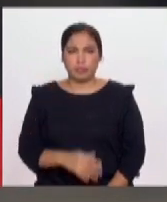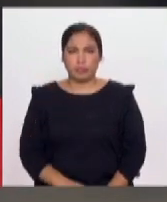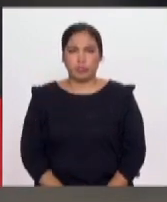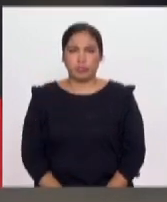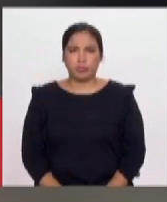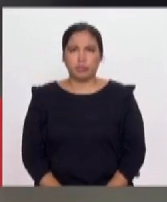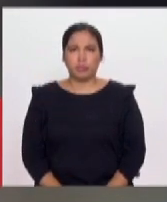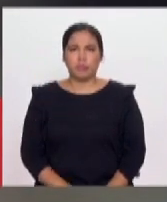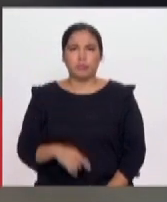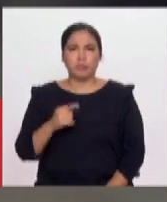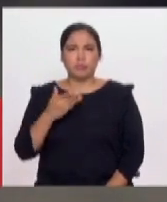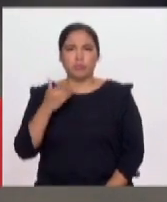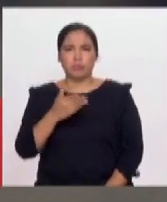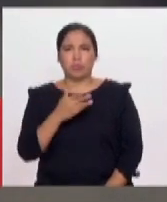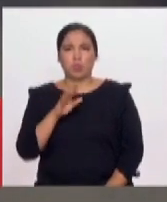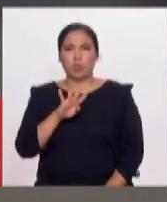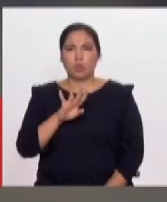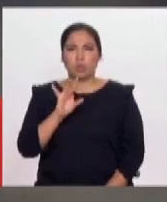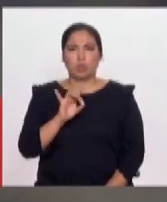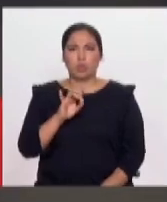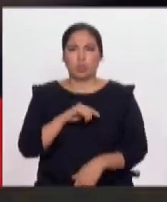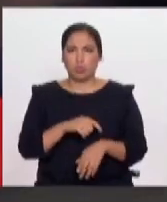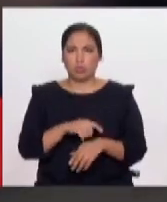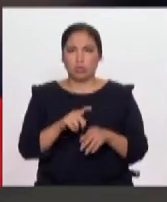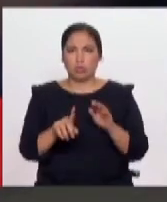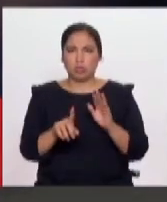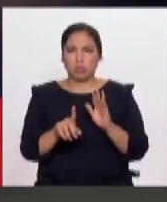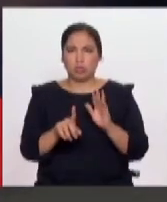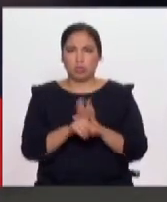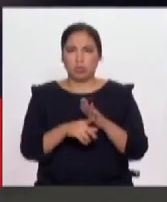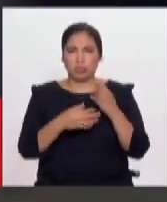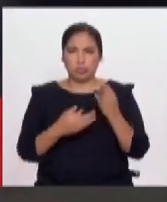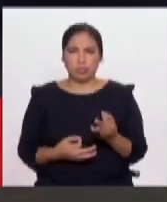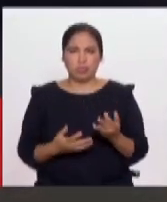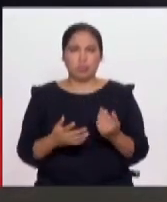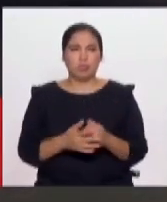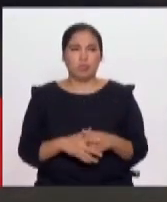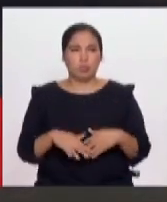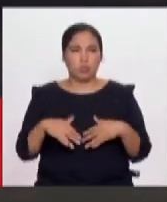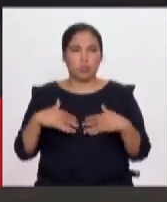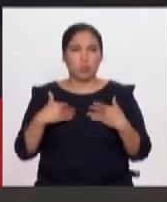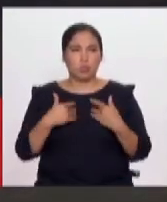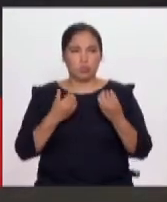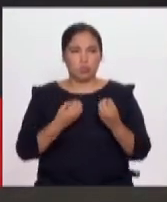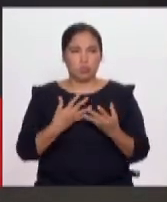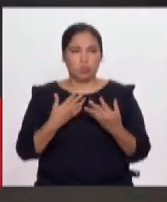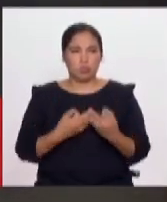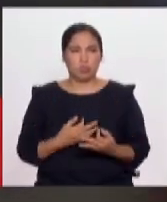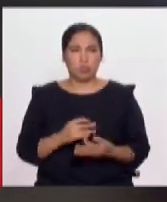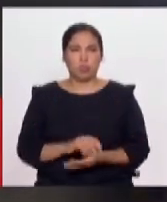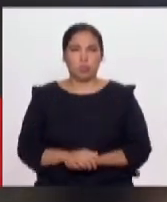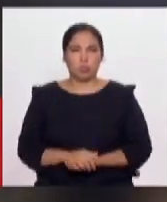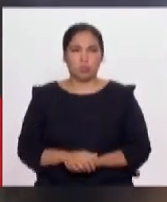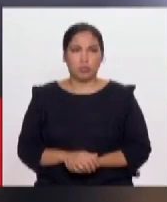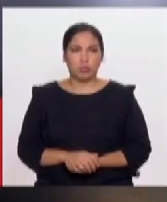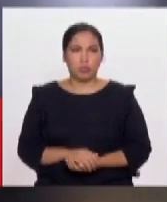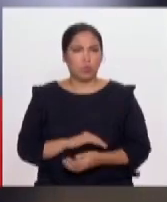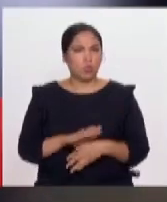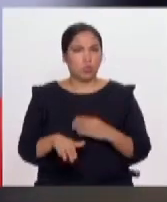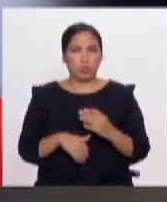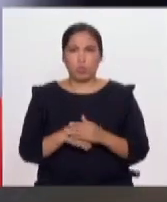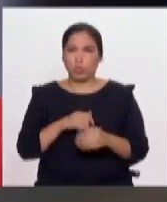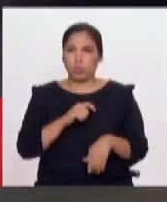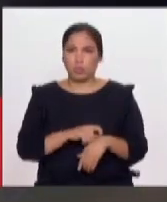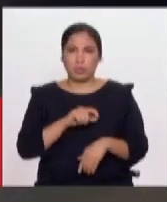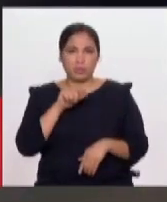lo has anunciado, Omar, en las 48 horas según ley para poder la detención preliminar de ese sujeto, en todo momento